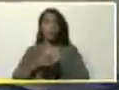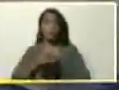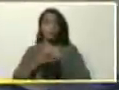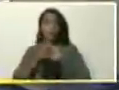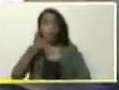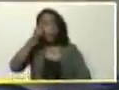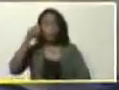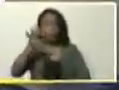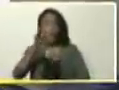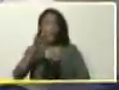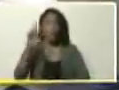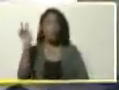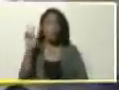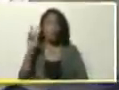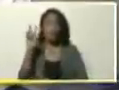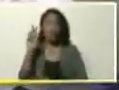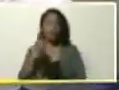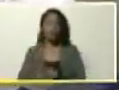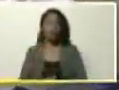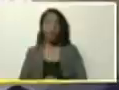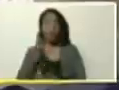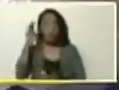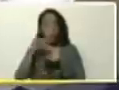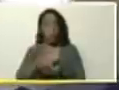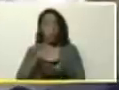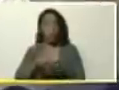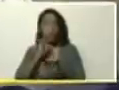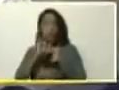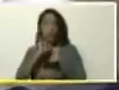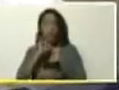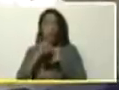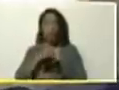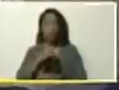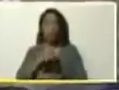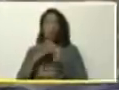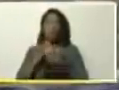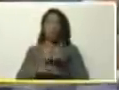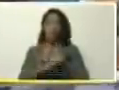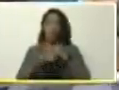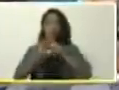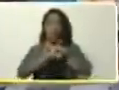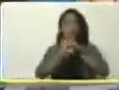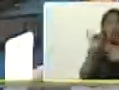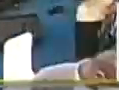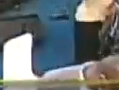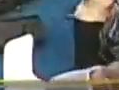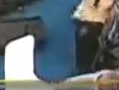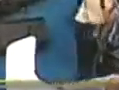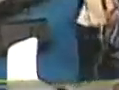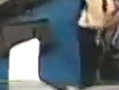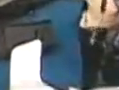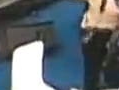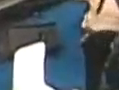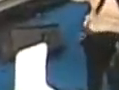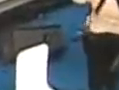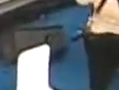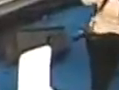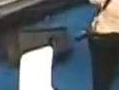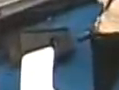del pueblo venezolano y mirandino. En la información, nosotros vamos a despedir esta transmisión.